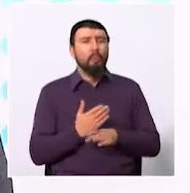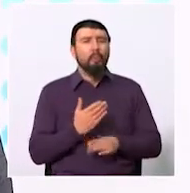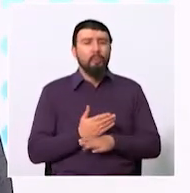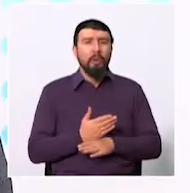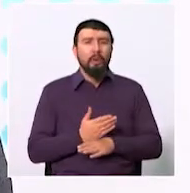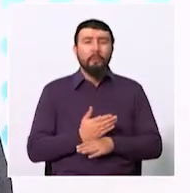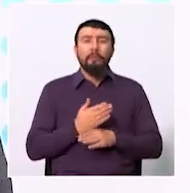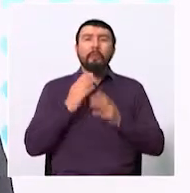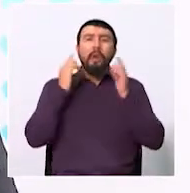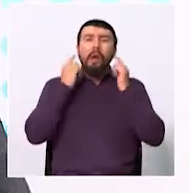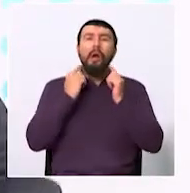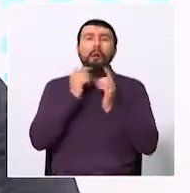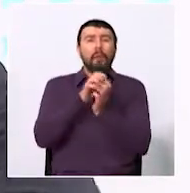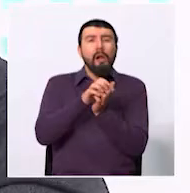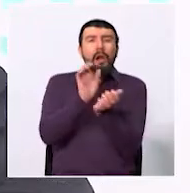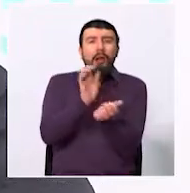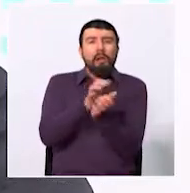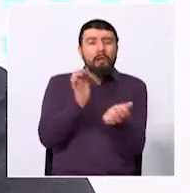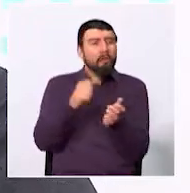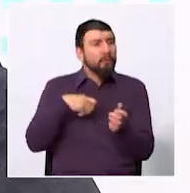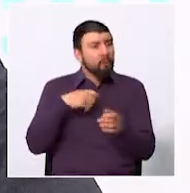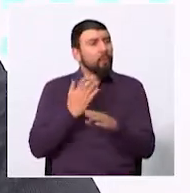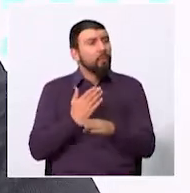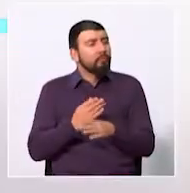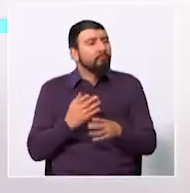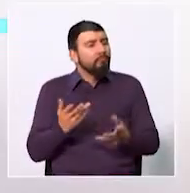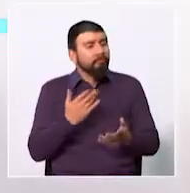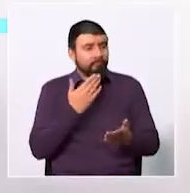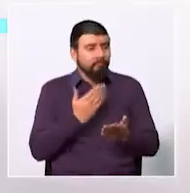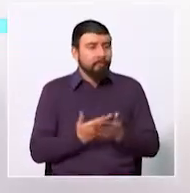maxilofacial le agradezco mucho su colaboración